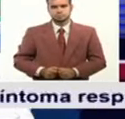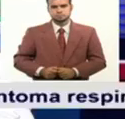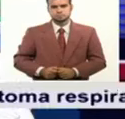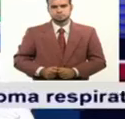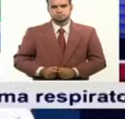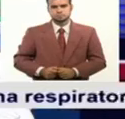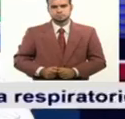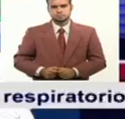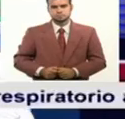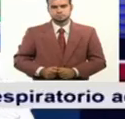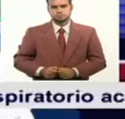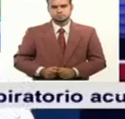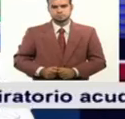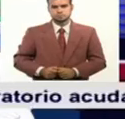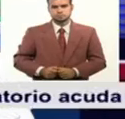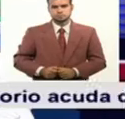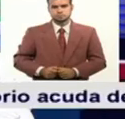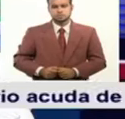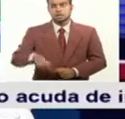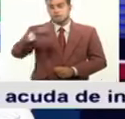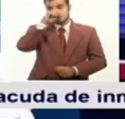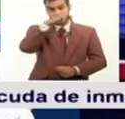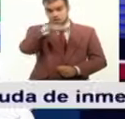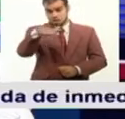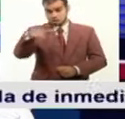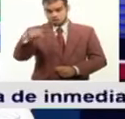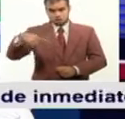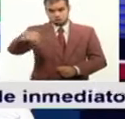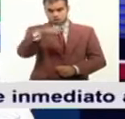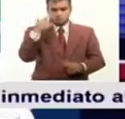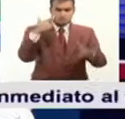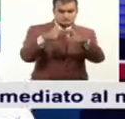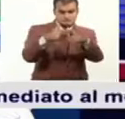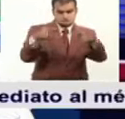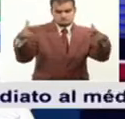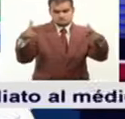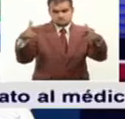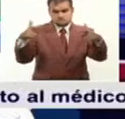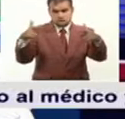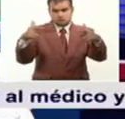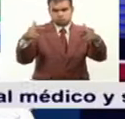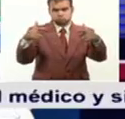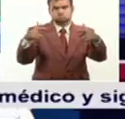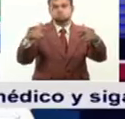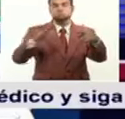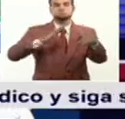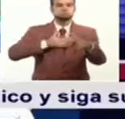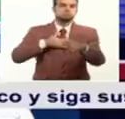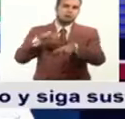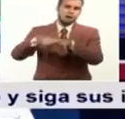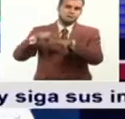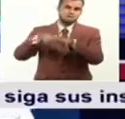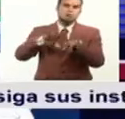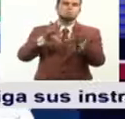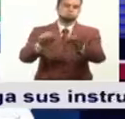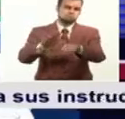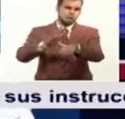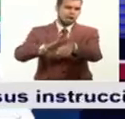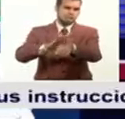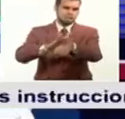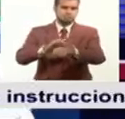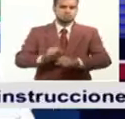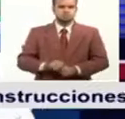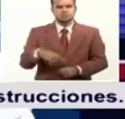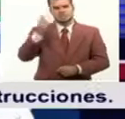de los pacientes pediátricos confirmados en el día de la provincia de La Habana. Estamos hablando de